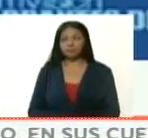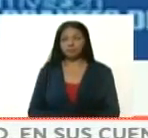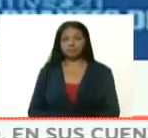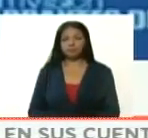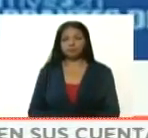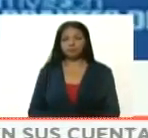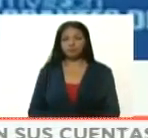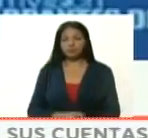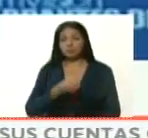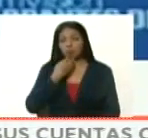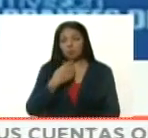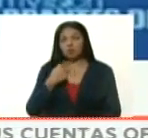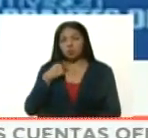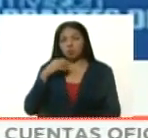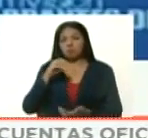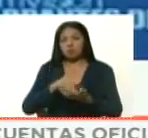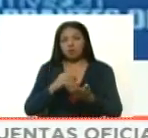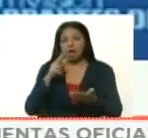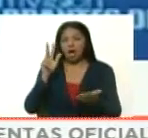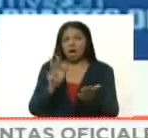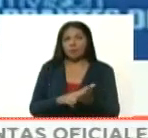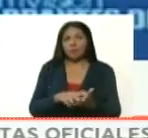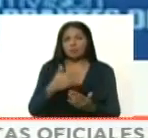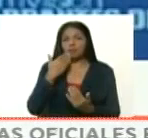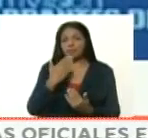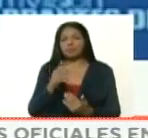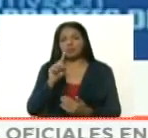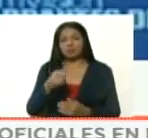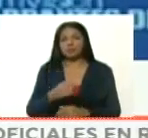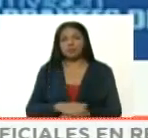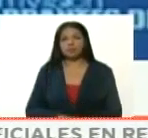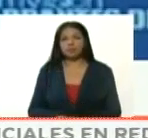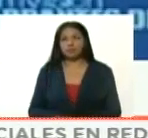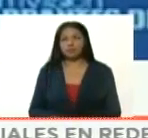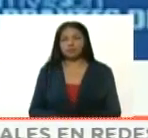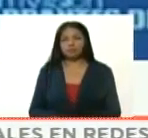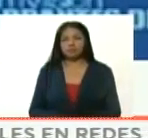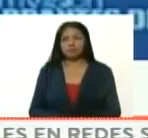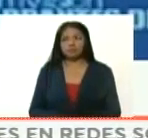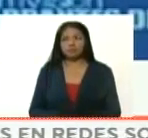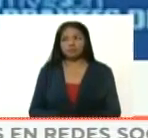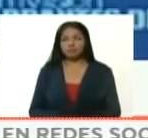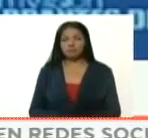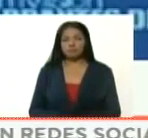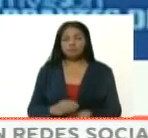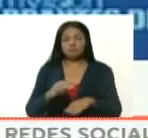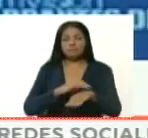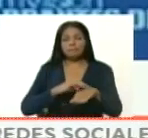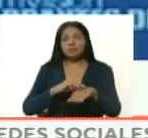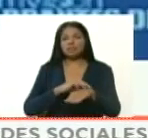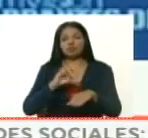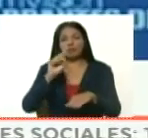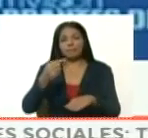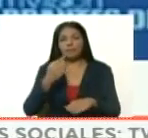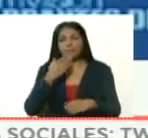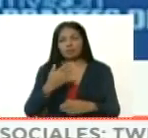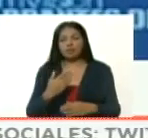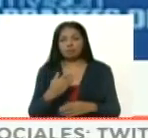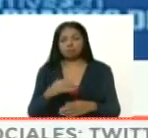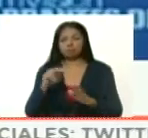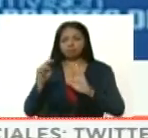Bueno, yo aquí les voy a aprobar, me están solicitando el ministro Reverol,